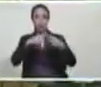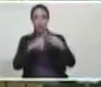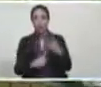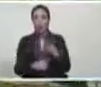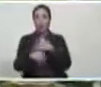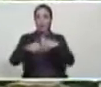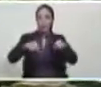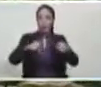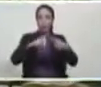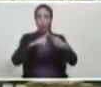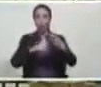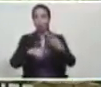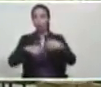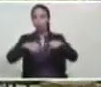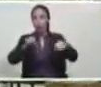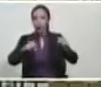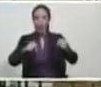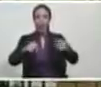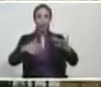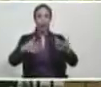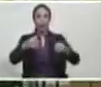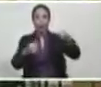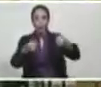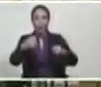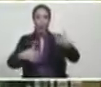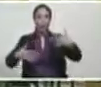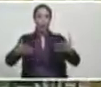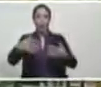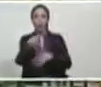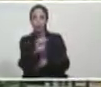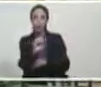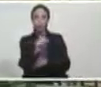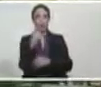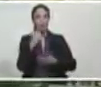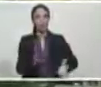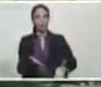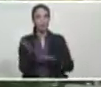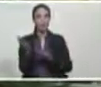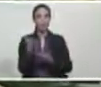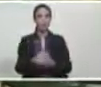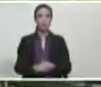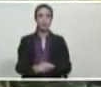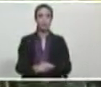Arrancamos con fuerza. Fuerza que nos viene del llano. ¡Música!